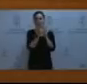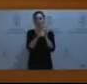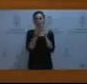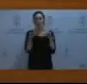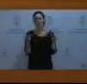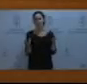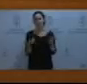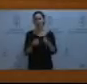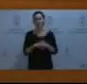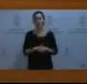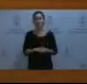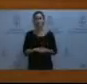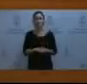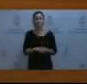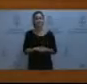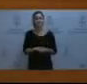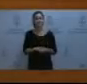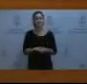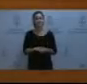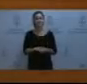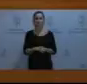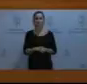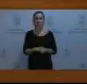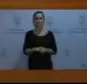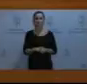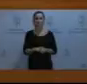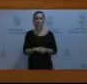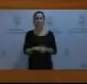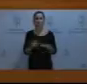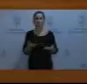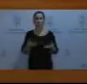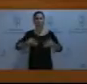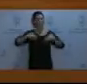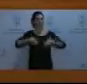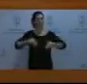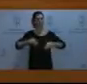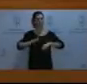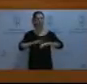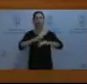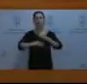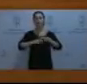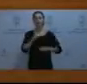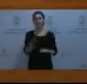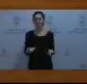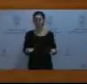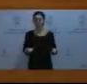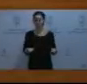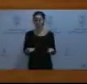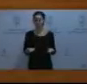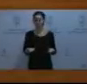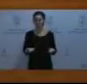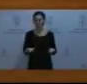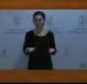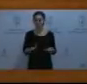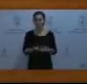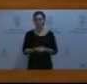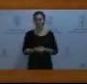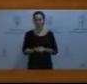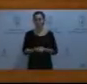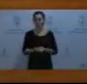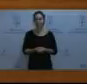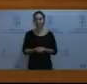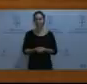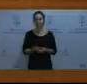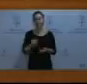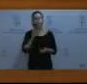modificación a día de hoy de la ley, para aumentar la seguridad en las intervenciones en la misma. O sea, que fíjense si esto es garantista como tiene que ser. Y si yo